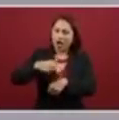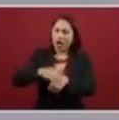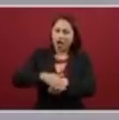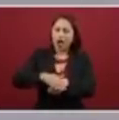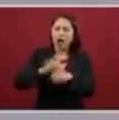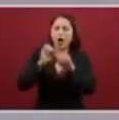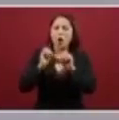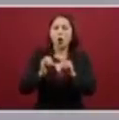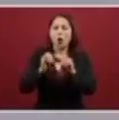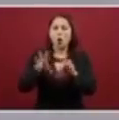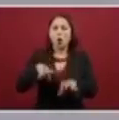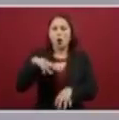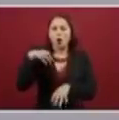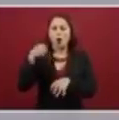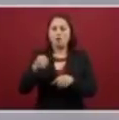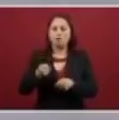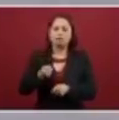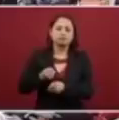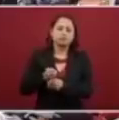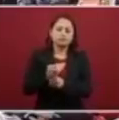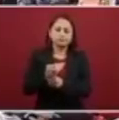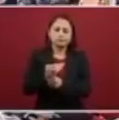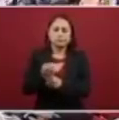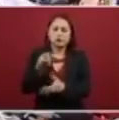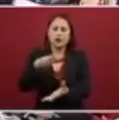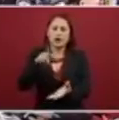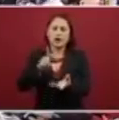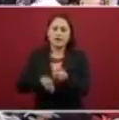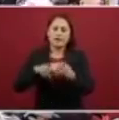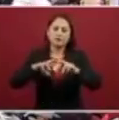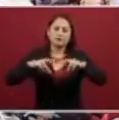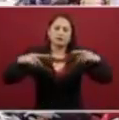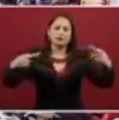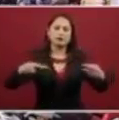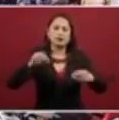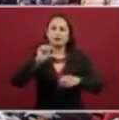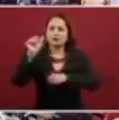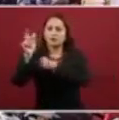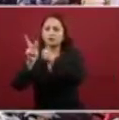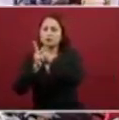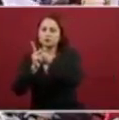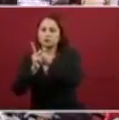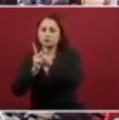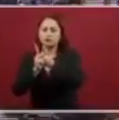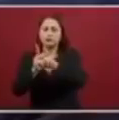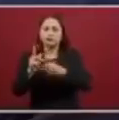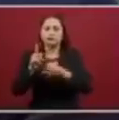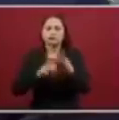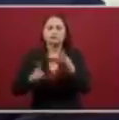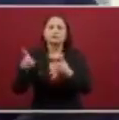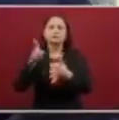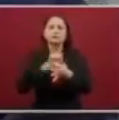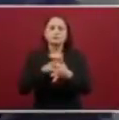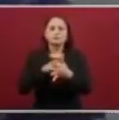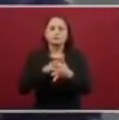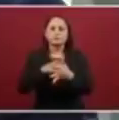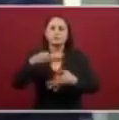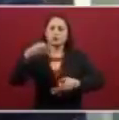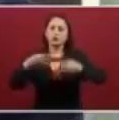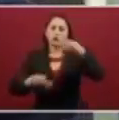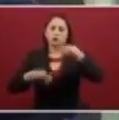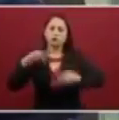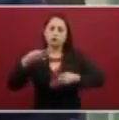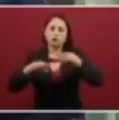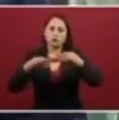el uso de la fuerza en las relaciones internacionales, la igualdad jurídica de